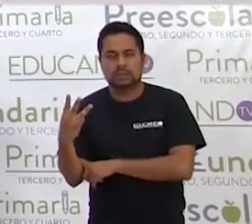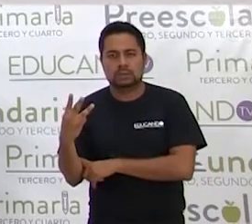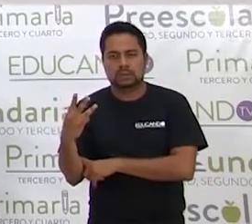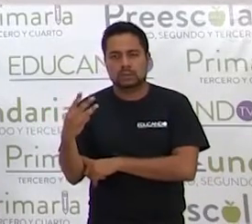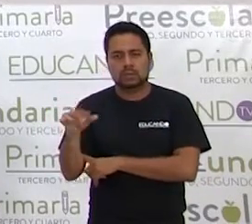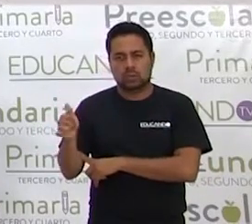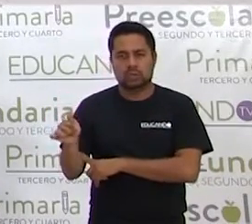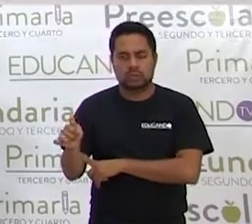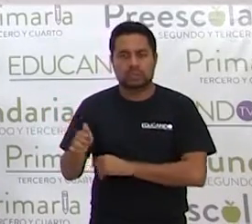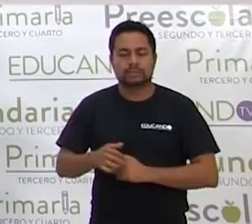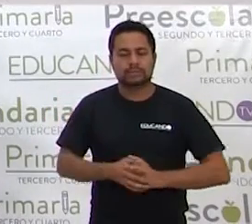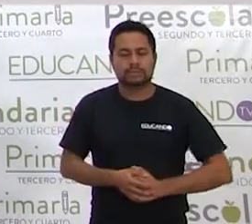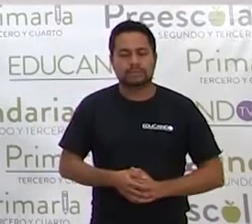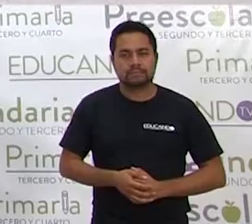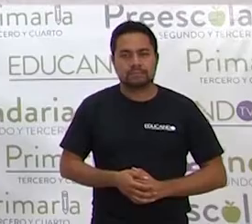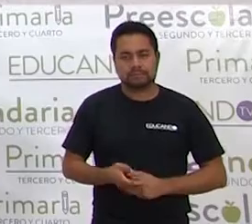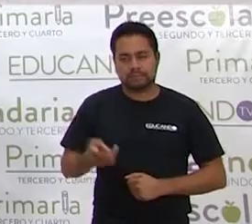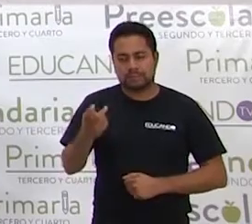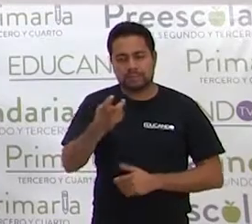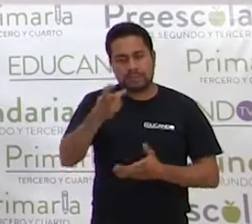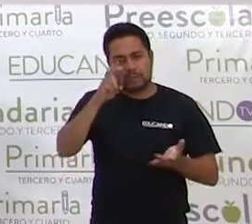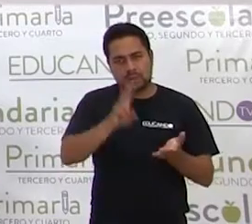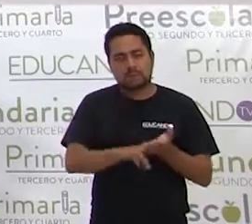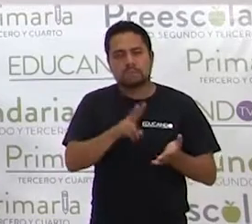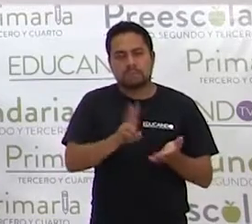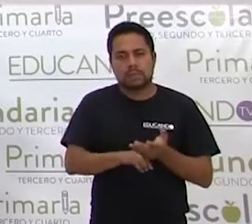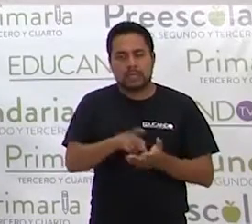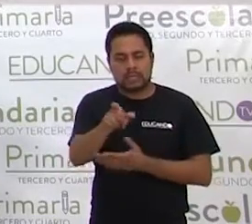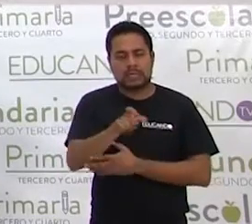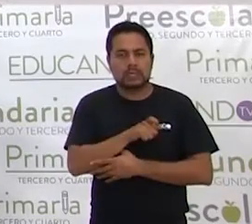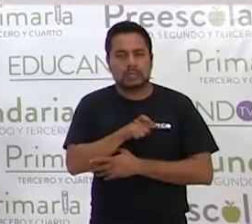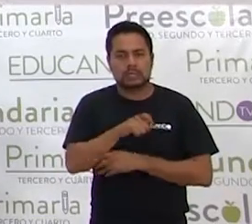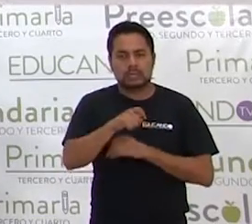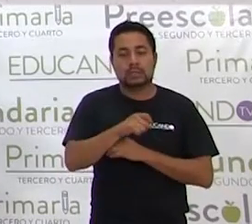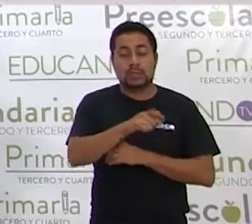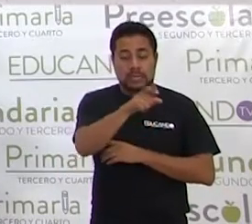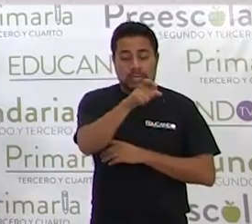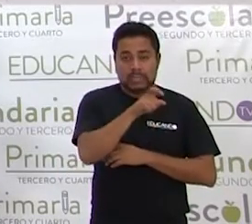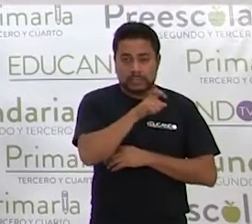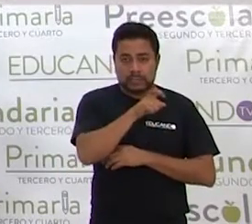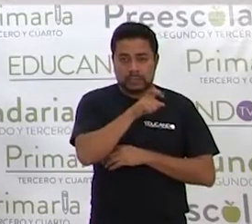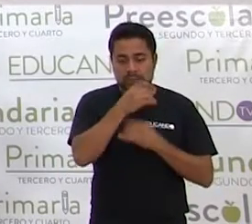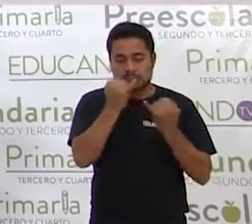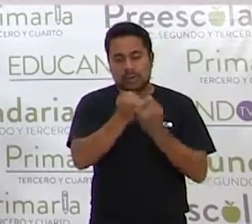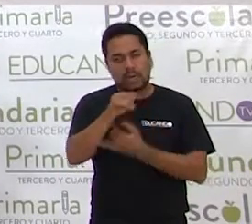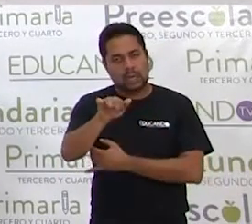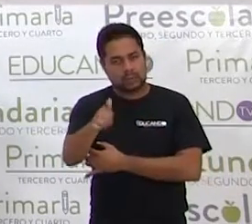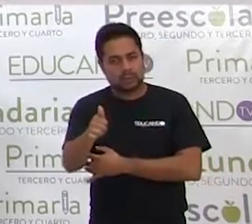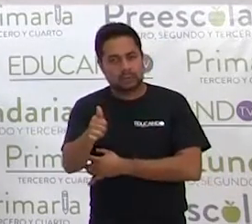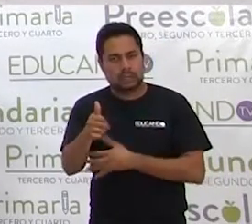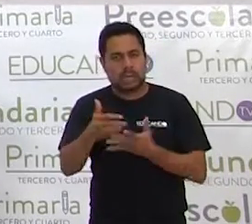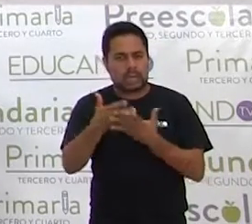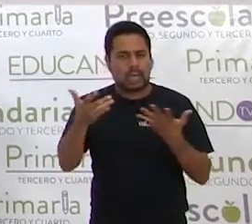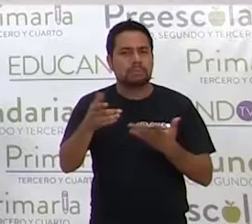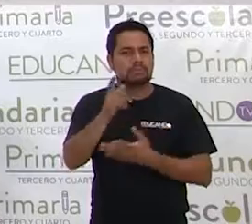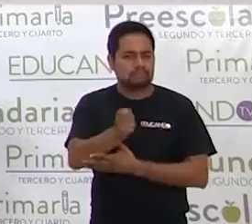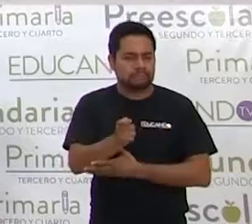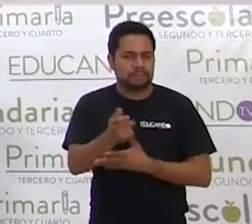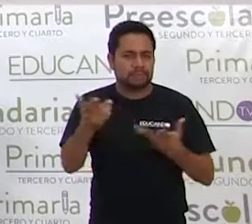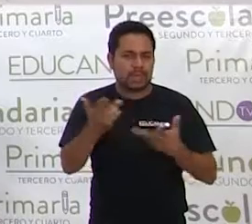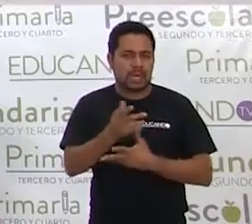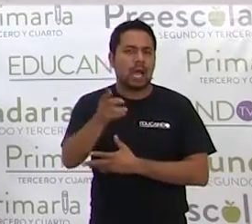11 este es el valor de x x igual a 11 ahora vamos a hacer la